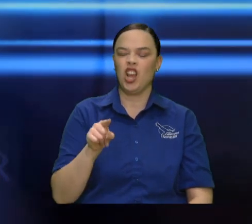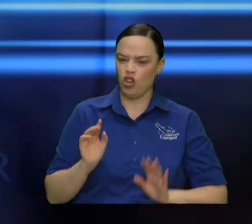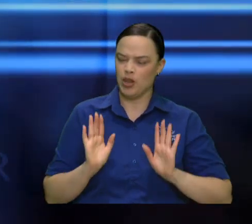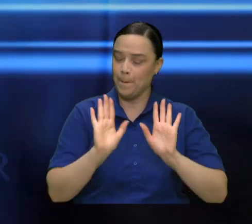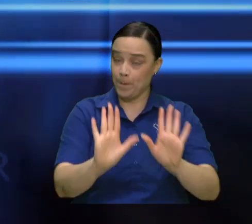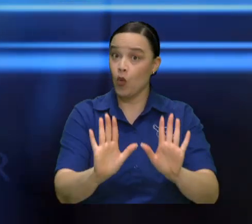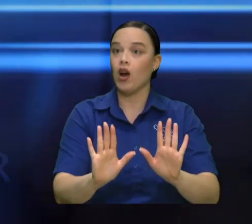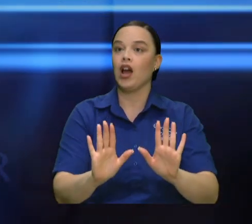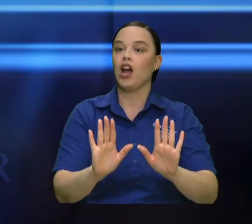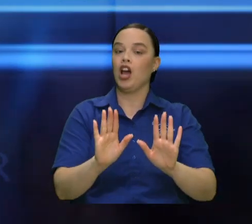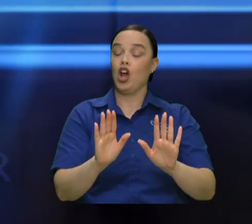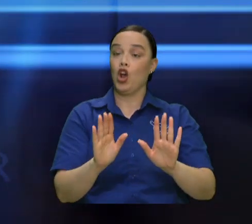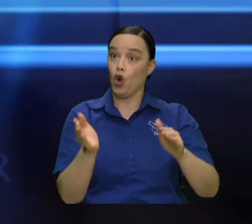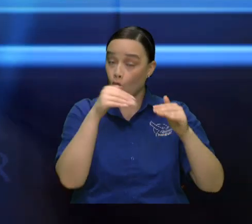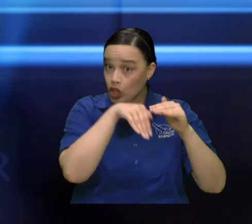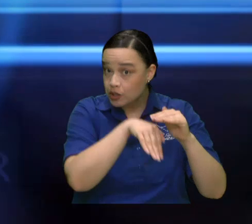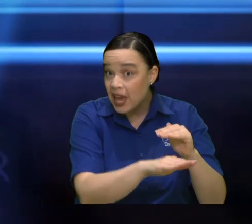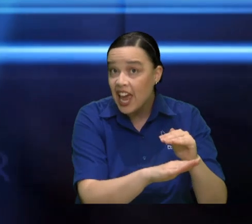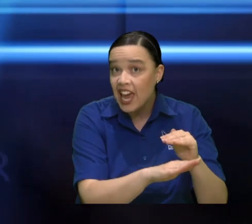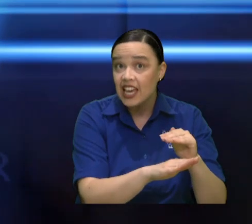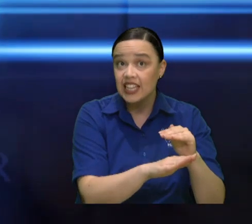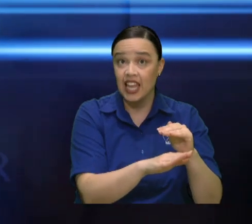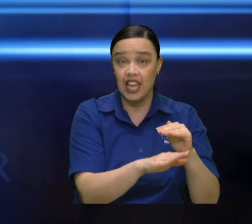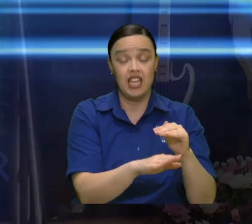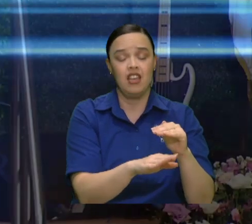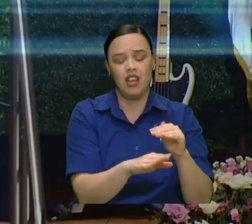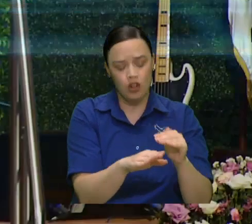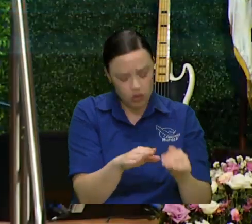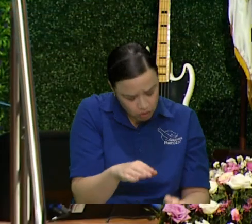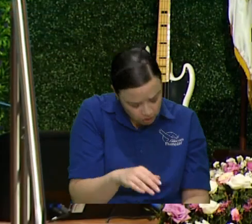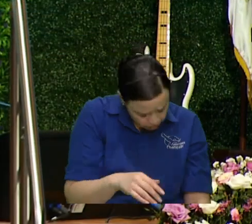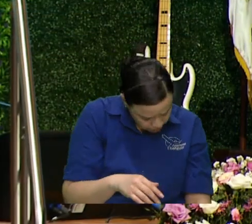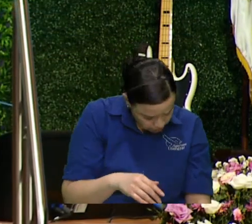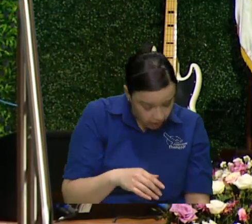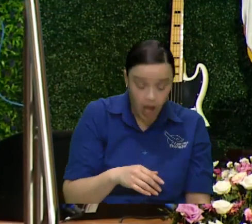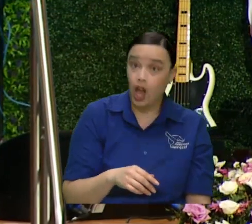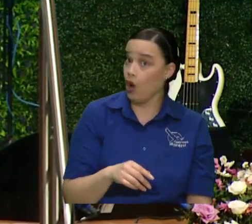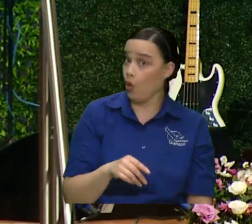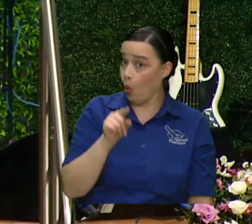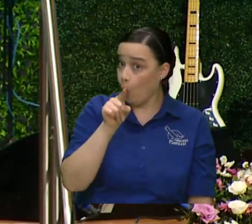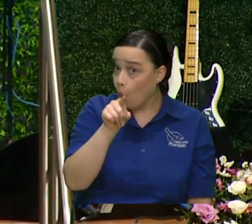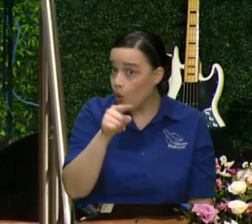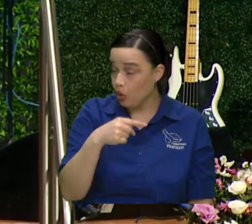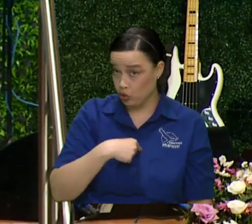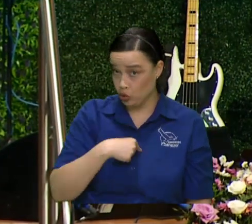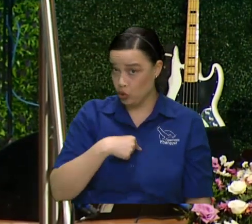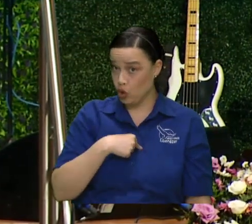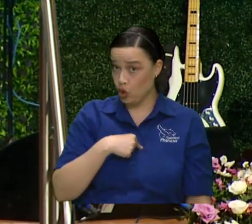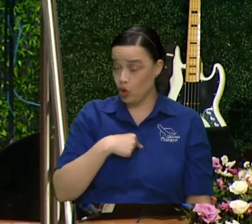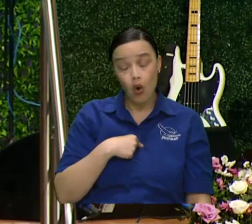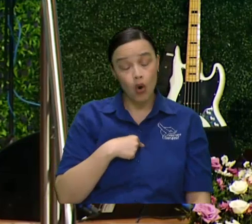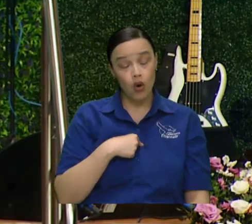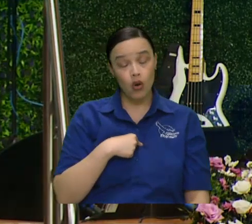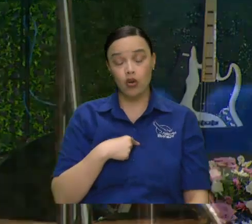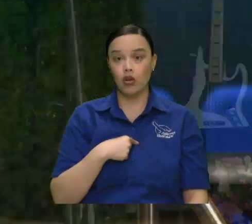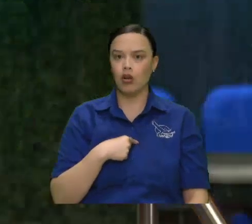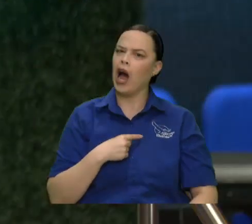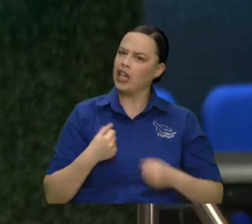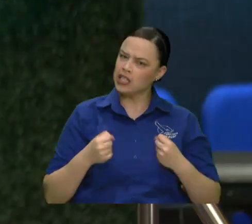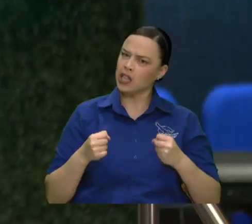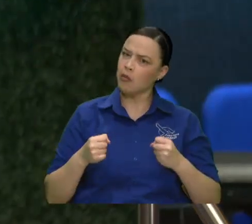meten en cuevas hermano hacen el mal que bajemos la cabeza pero cuando usted y yo tomamos nuestro papel ellos